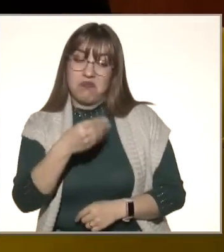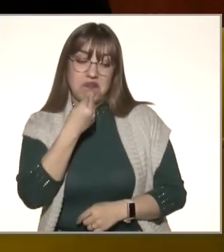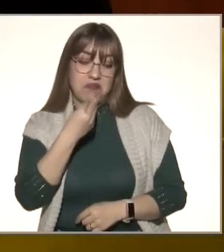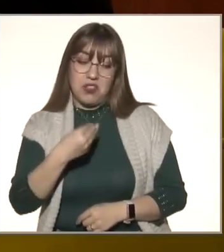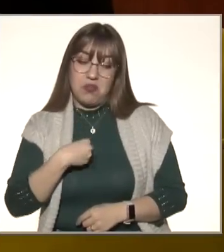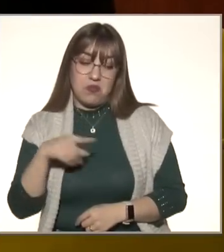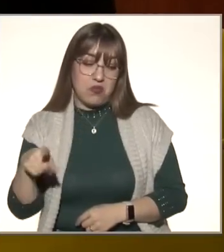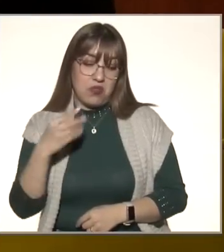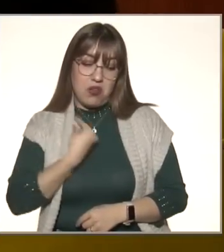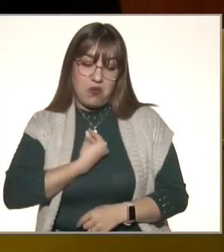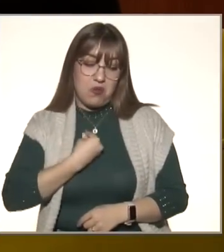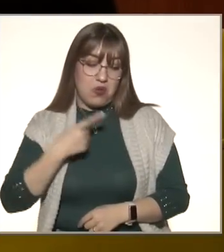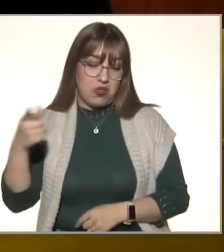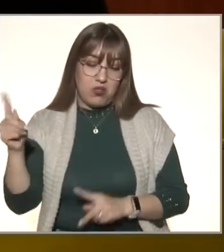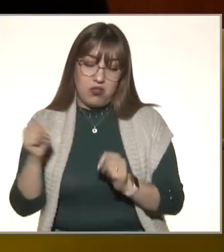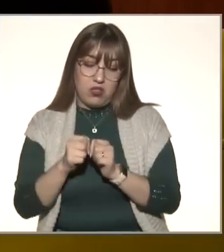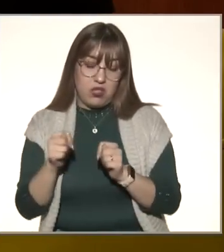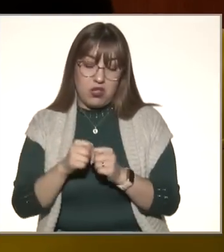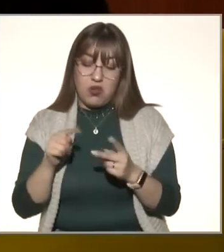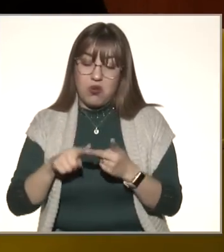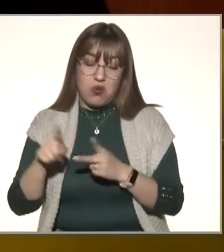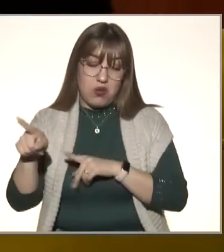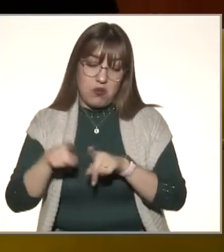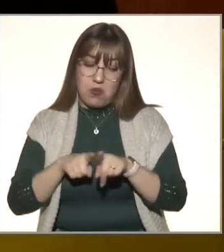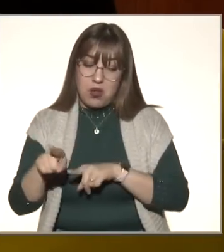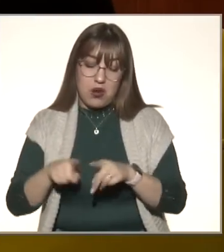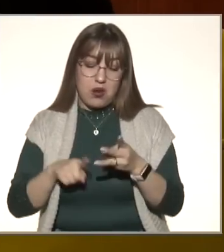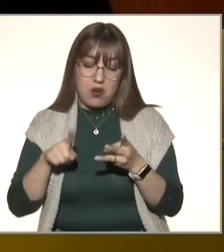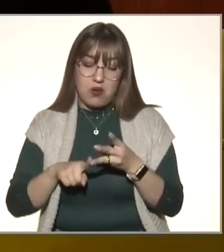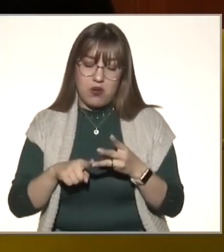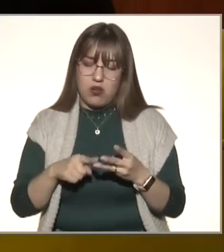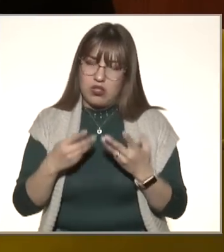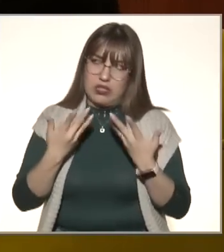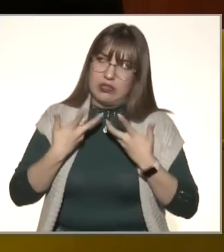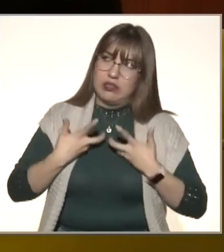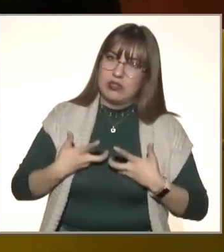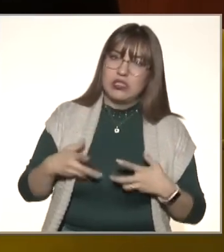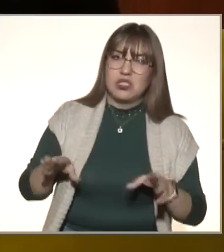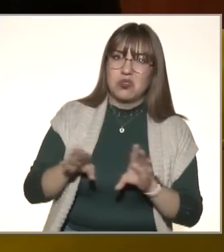aguantas, es tu tío, es tu hermano, ¿no? Así pase sobre tus necesidades,